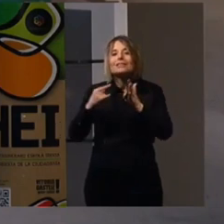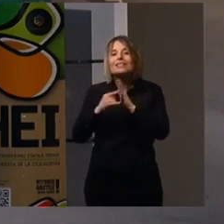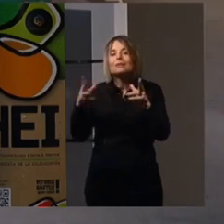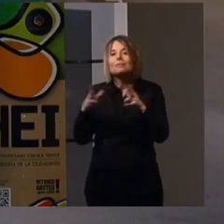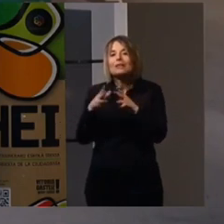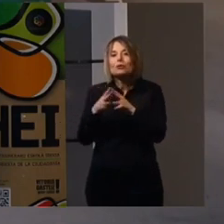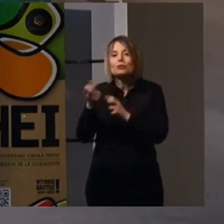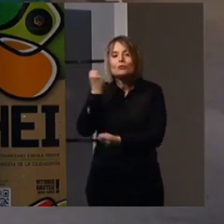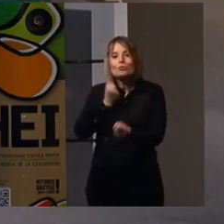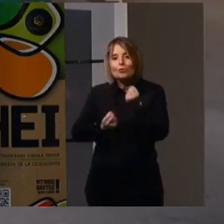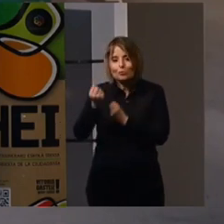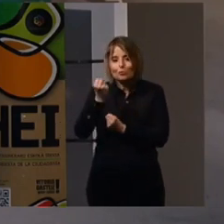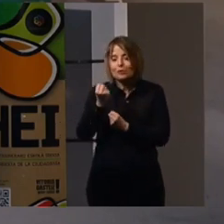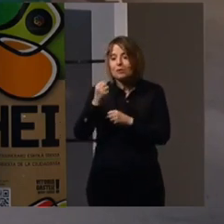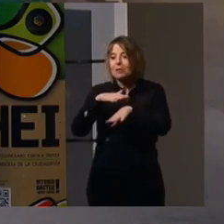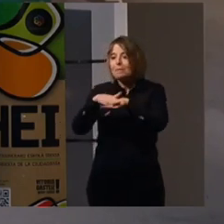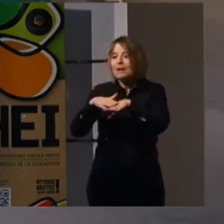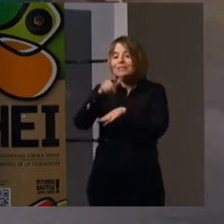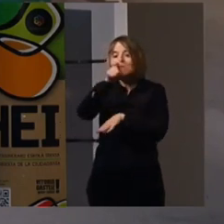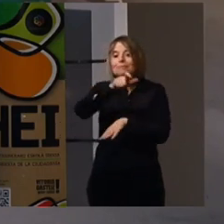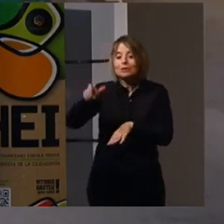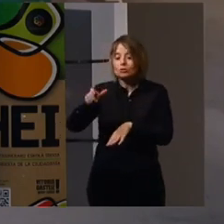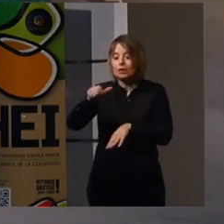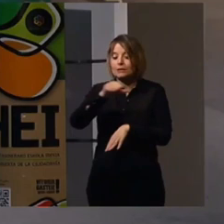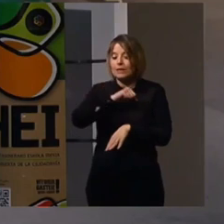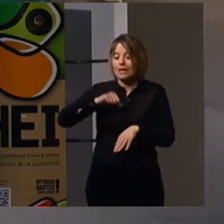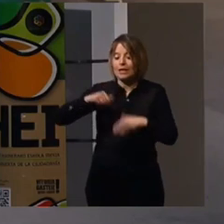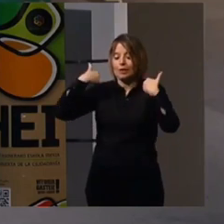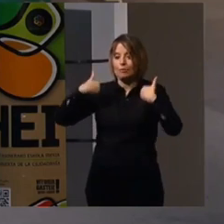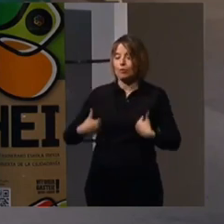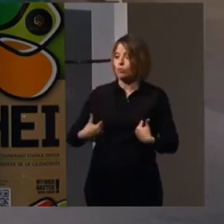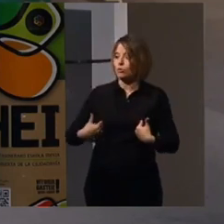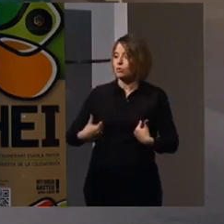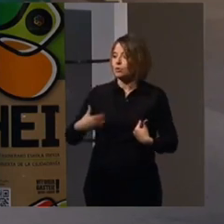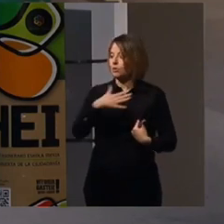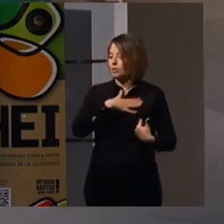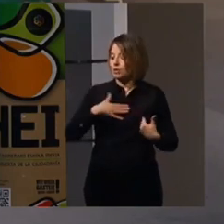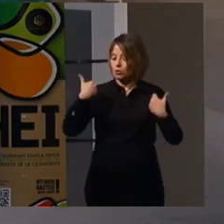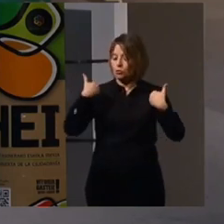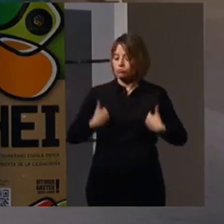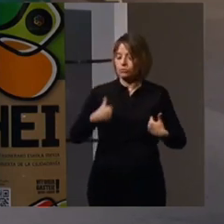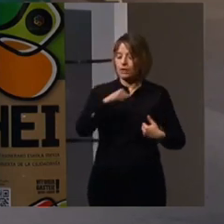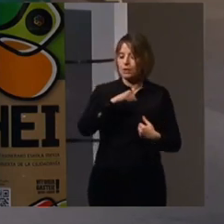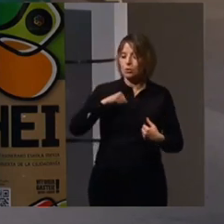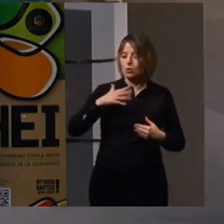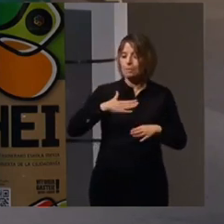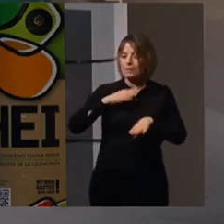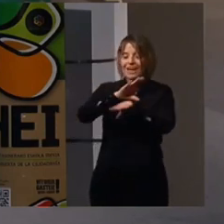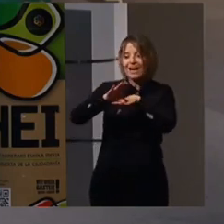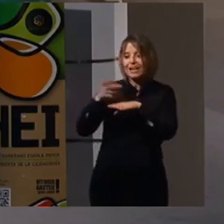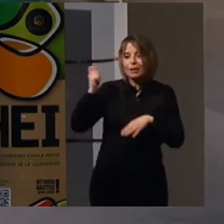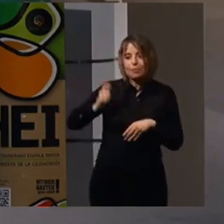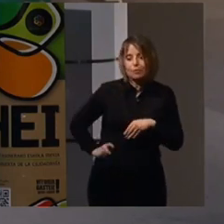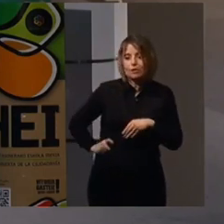socioeconómico se basa en una premisa, y es que los sujetos somos exclusivamente individuos, y entonces lo que queremos es un proyecto vital individual basado en una carrera profesional